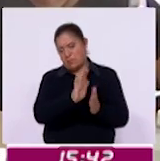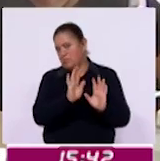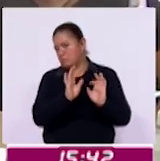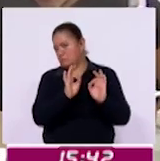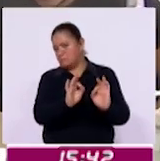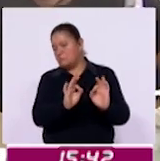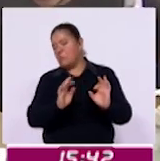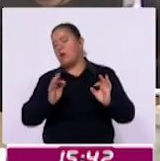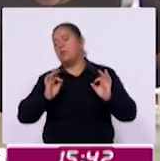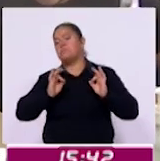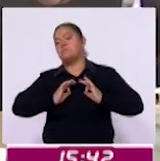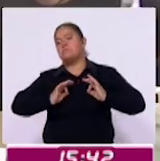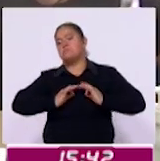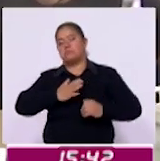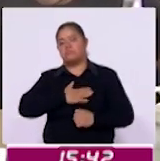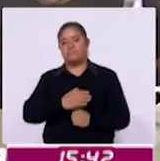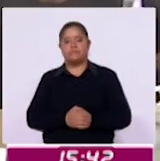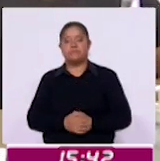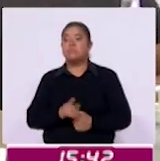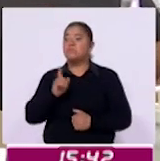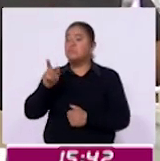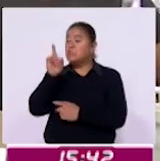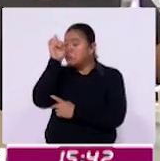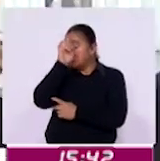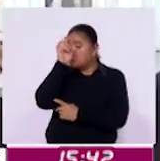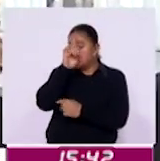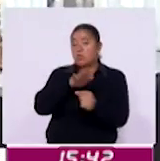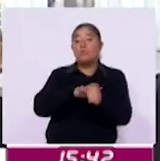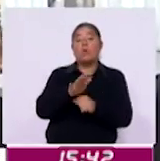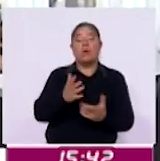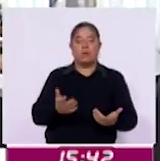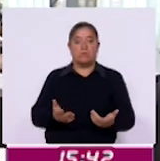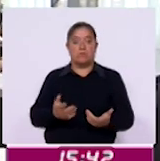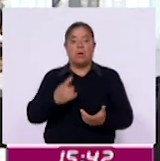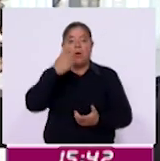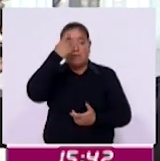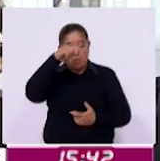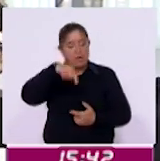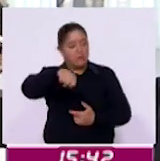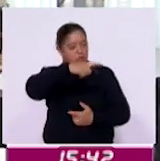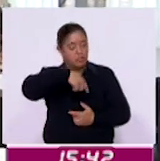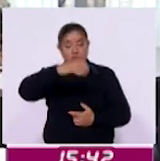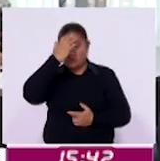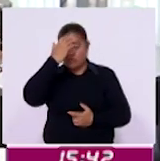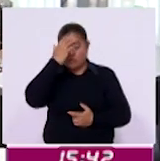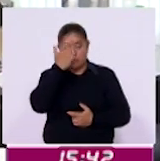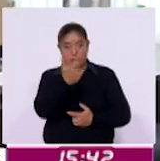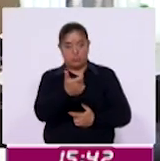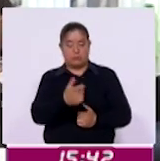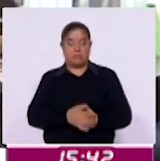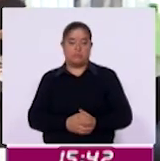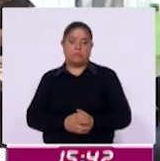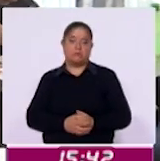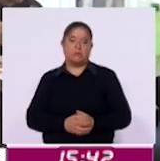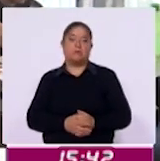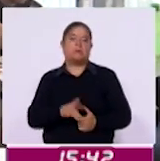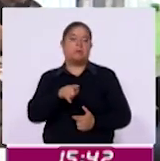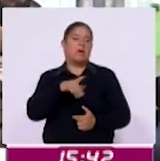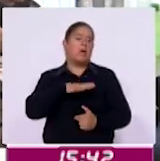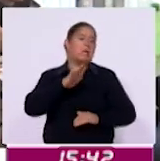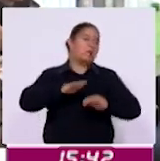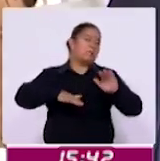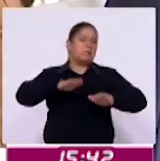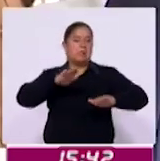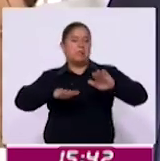financiera. ¿Qué le recomendaría al público televidente a fin de generar esa salud financiera y sobre todo ir equilibrando entre